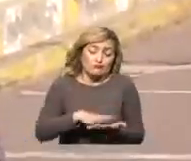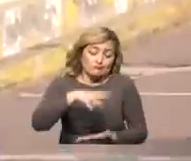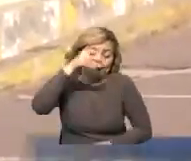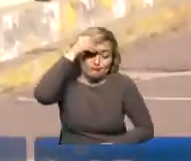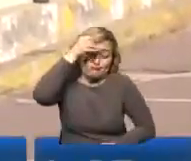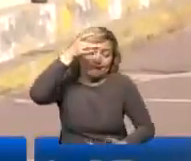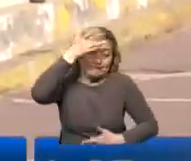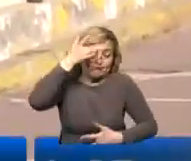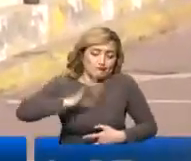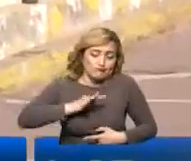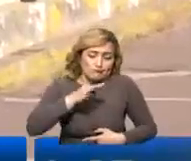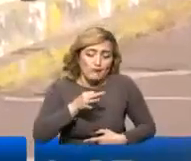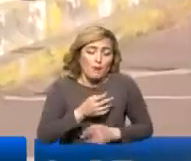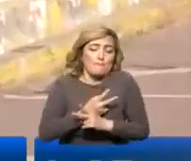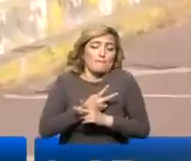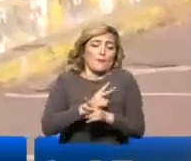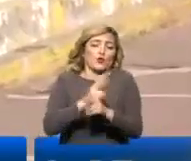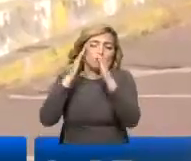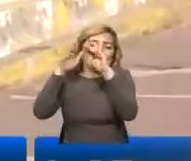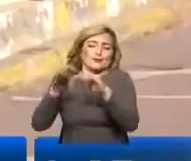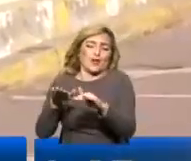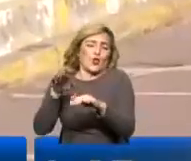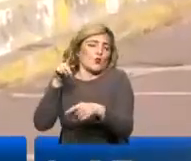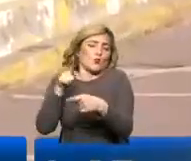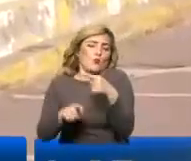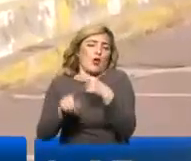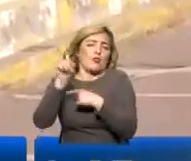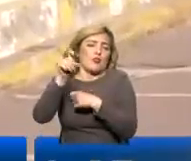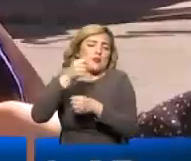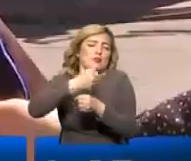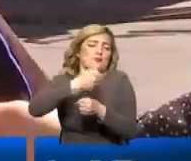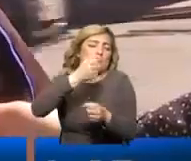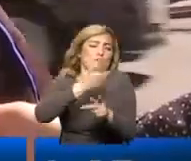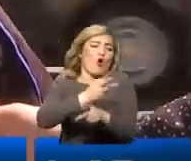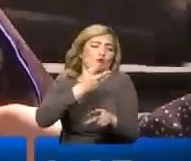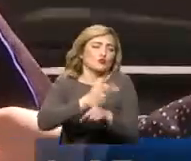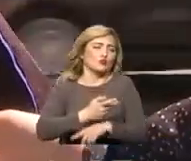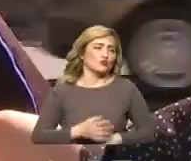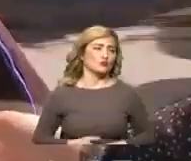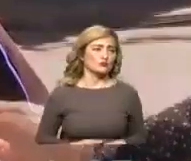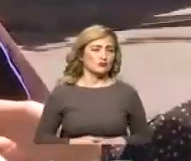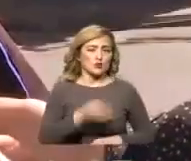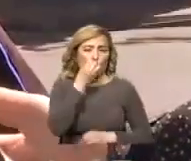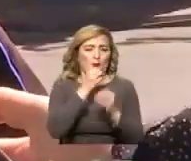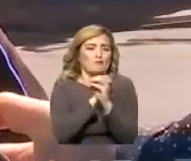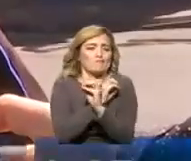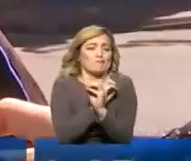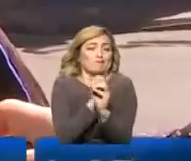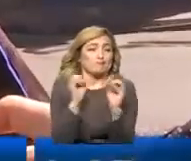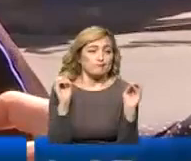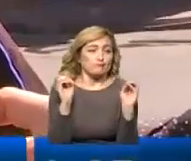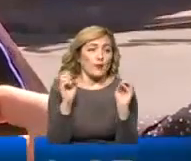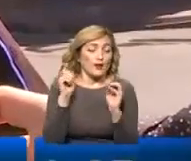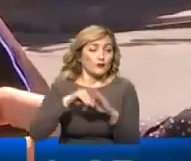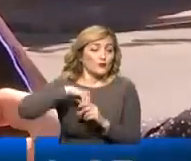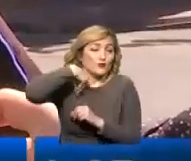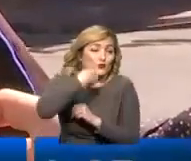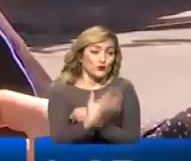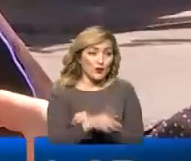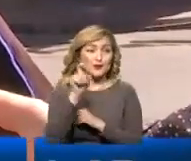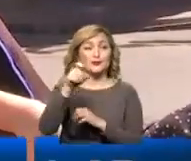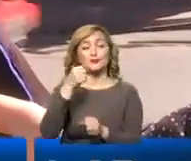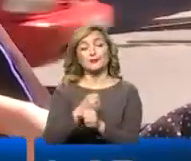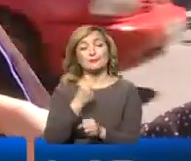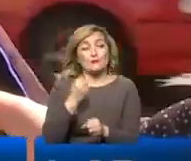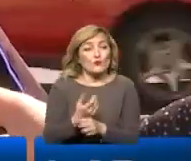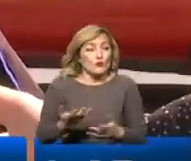porque no podemos seguir encerrados así. Tenemos que salir a trabajar, hay que producir. No tenemos que comer ya. Hay que salir ya, ¿qué más toca?